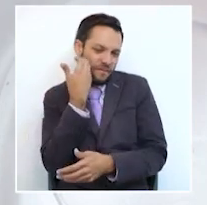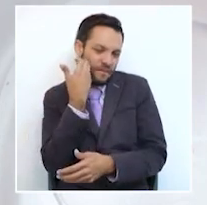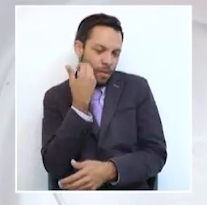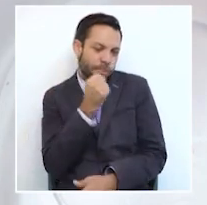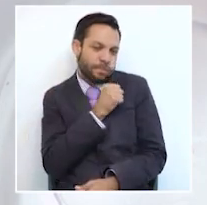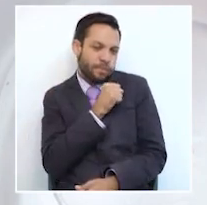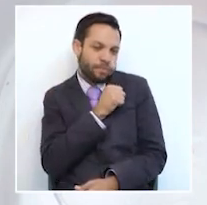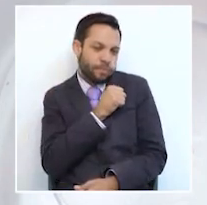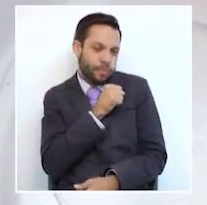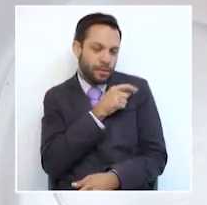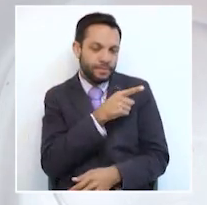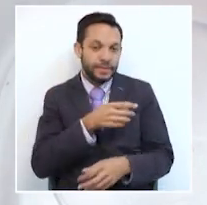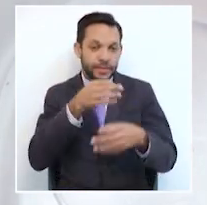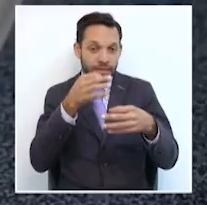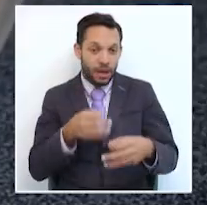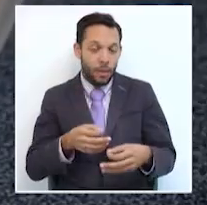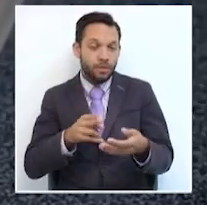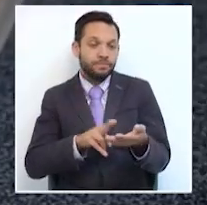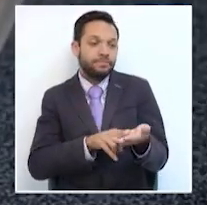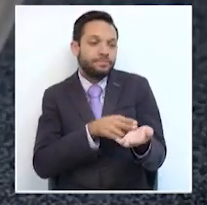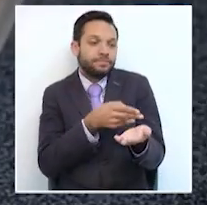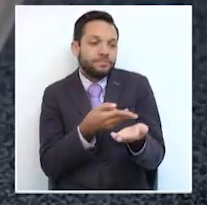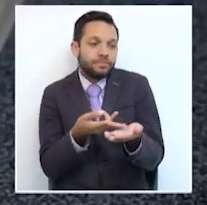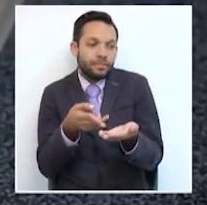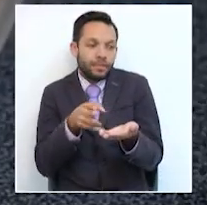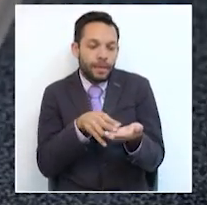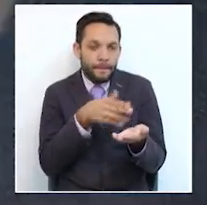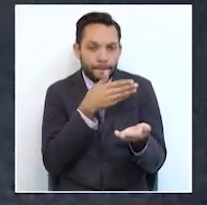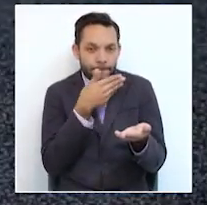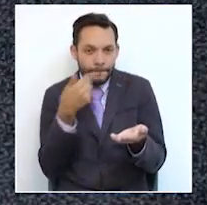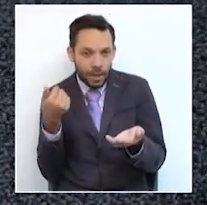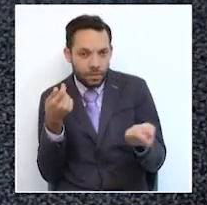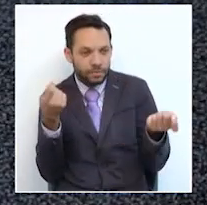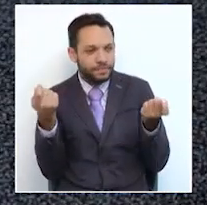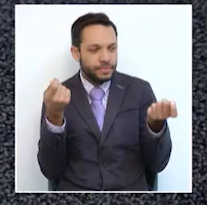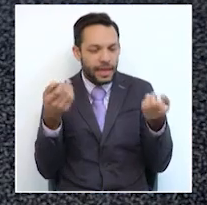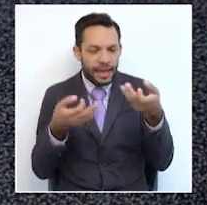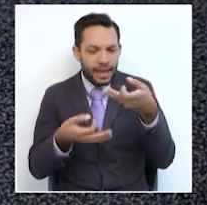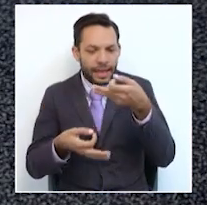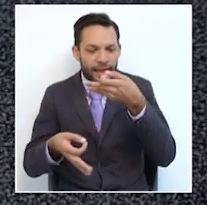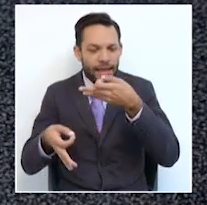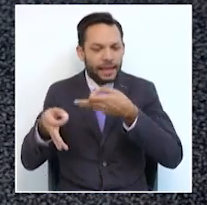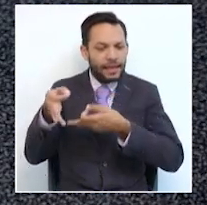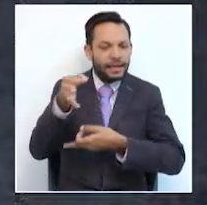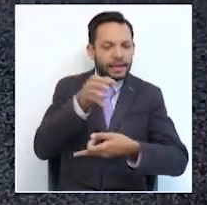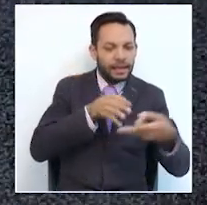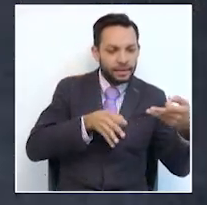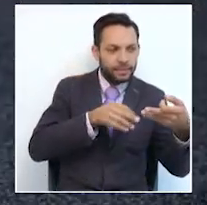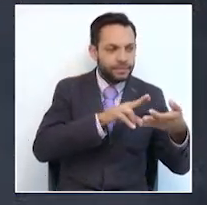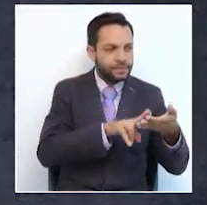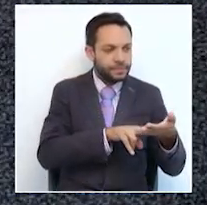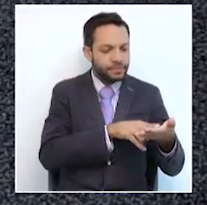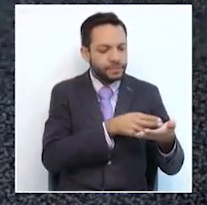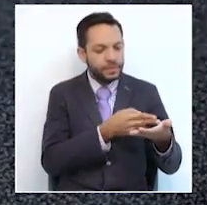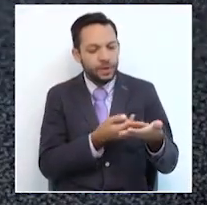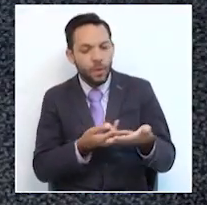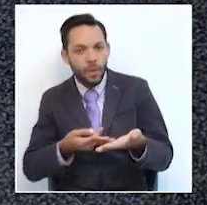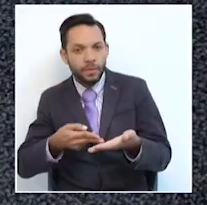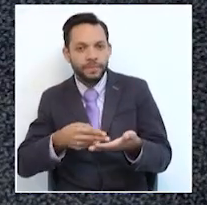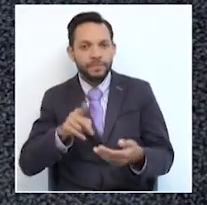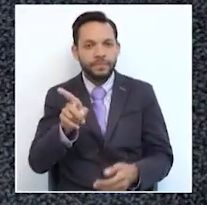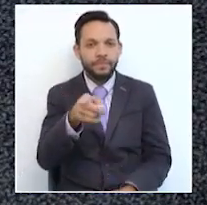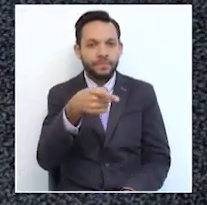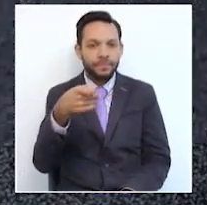que podemos contraer consumir margarina una opción saludable para sustituir estoy haciendo producto es la mantequilla clarificada